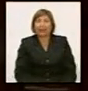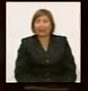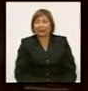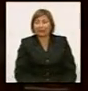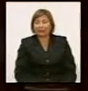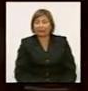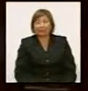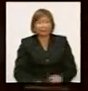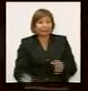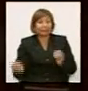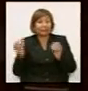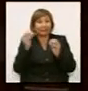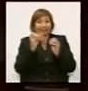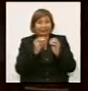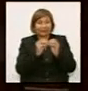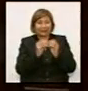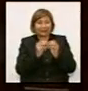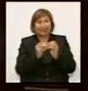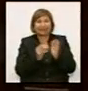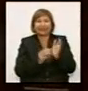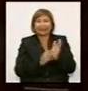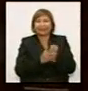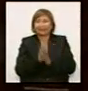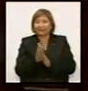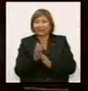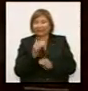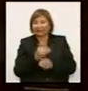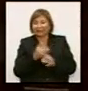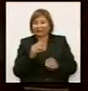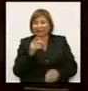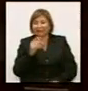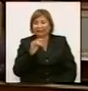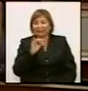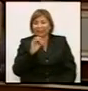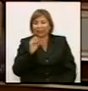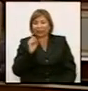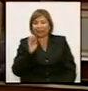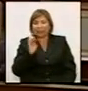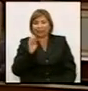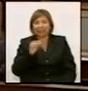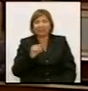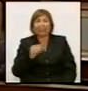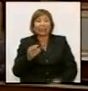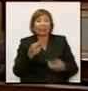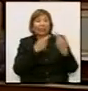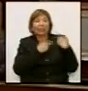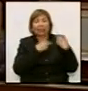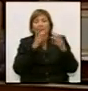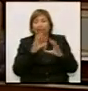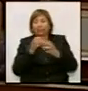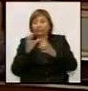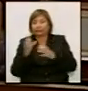para instalar la institución que toque y para elegir los cargos.